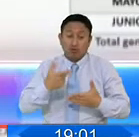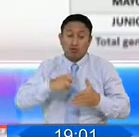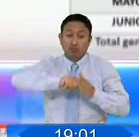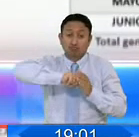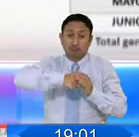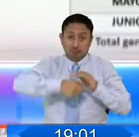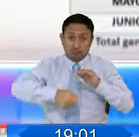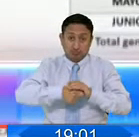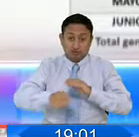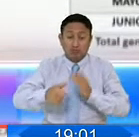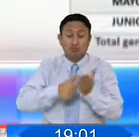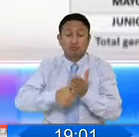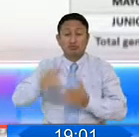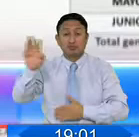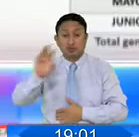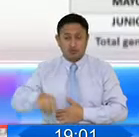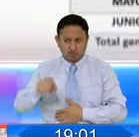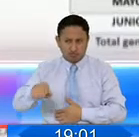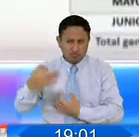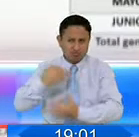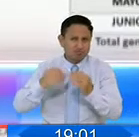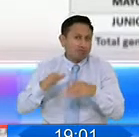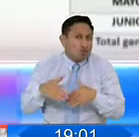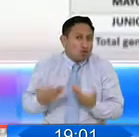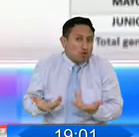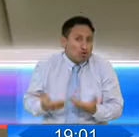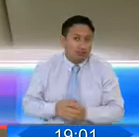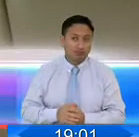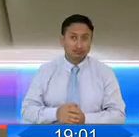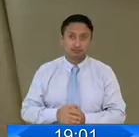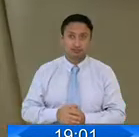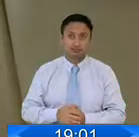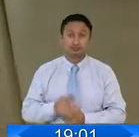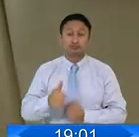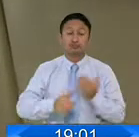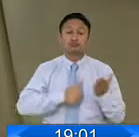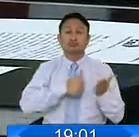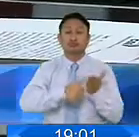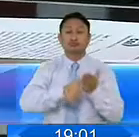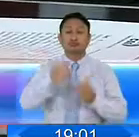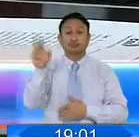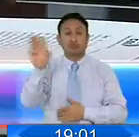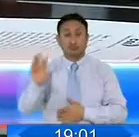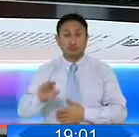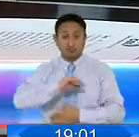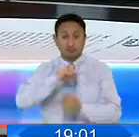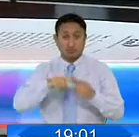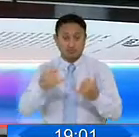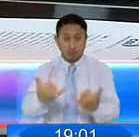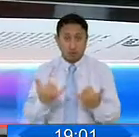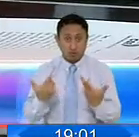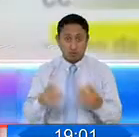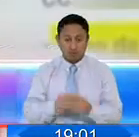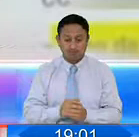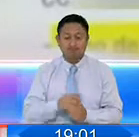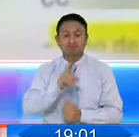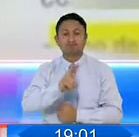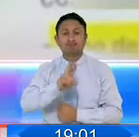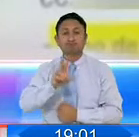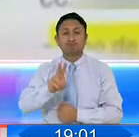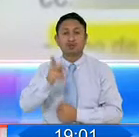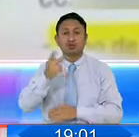contestará el Ministerio de Salud, o cómo se trabajó y se detectó. El Ministerio de Salud informó que hasta el momento logró detectar a